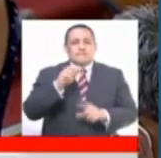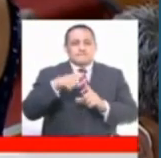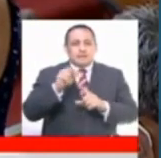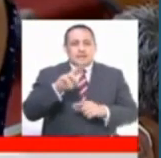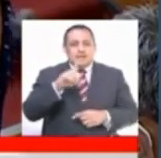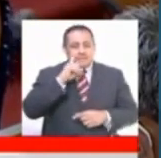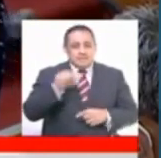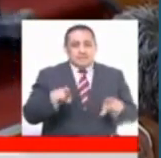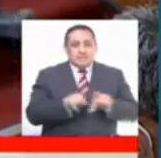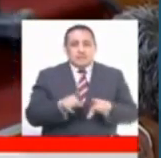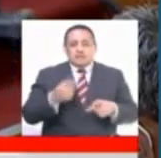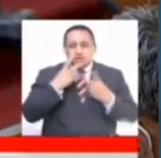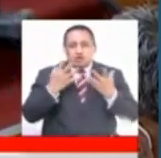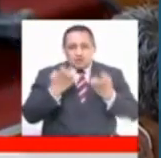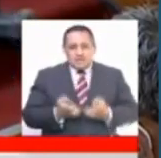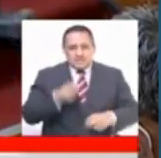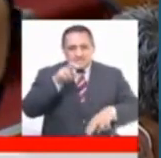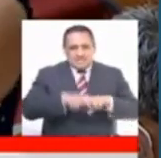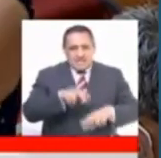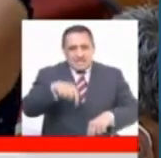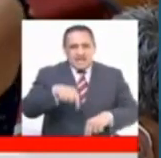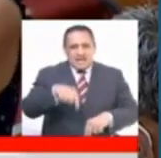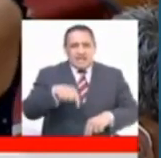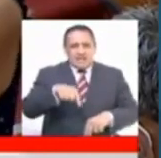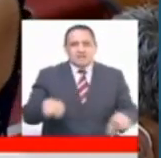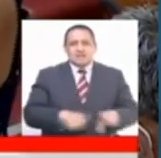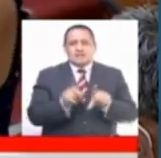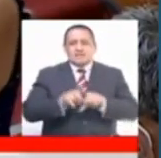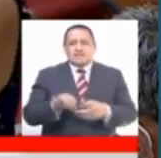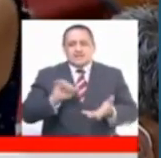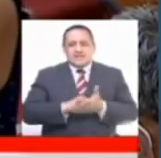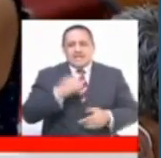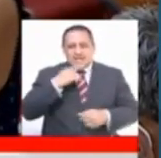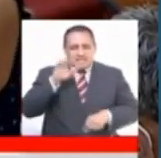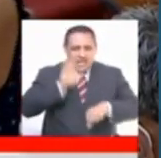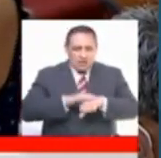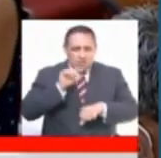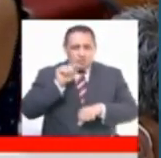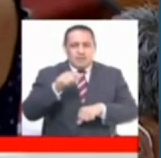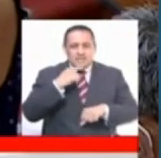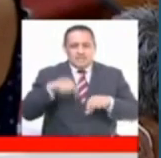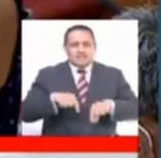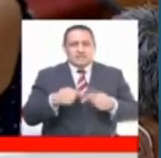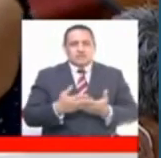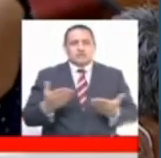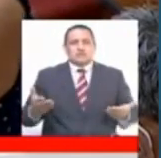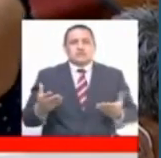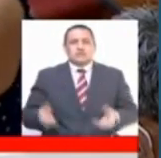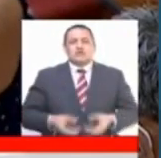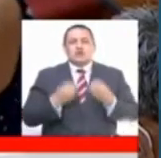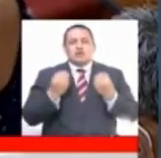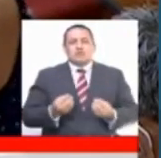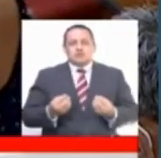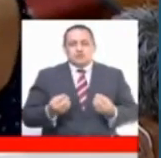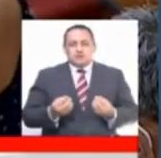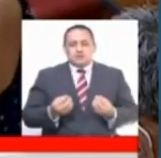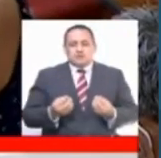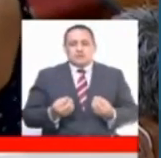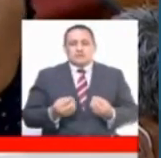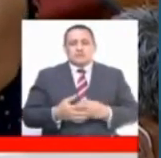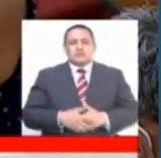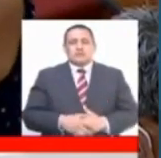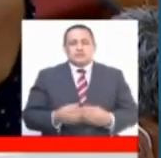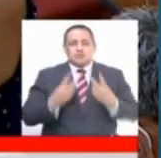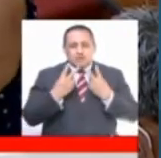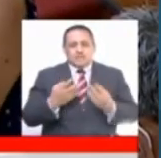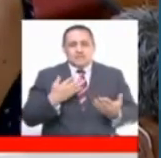hablado enfáticamente, pero no es falta de respeto a nadie. Ya. Y creo que ya lo he declarado en varias oportunidades, ¿no? Bien.